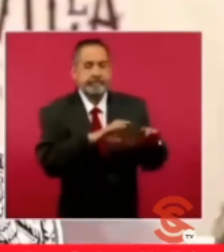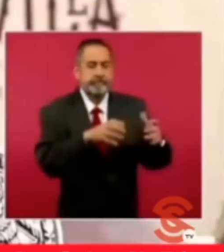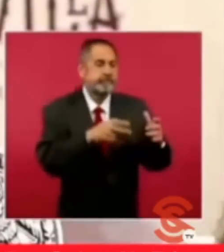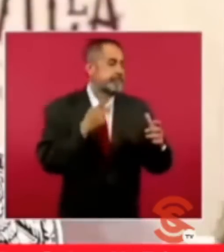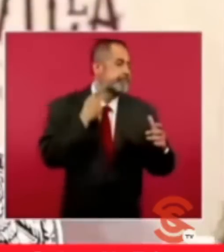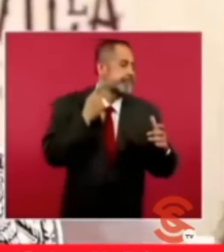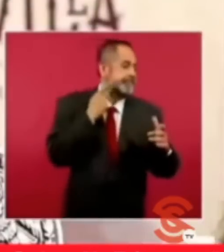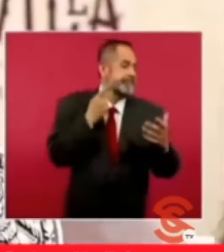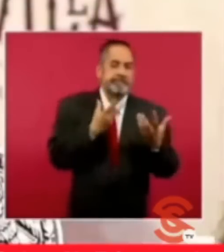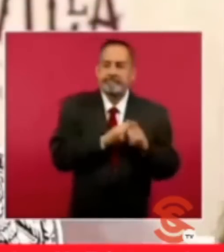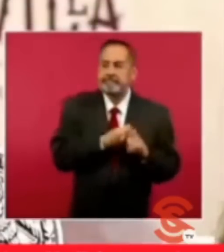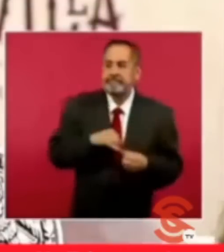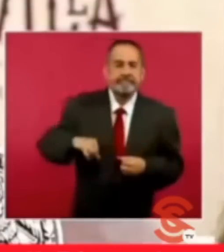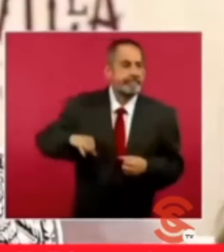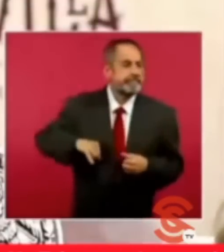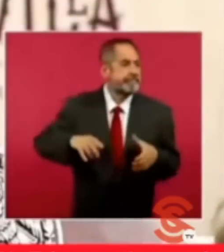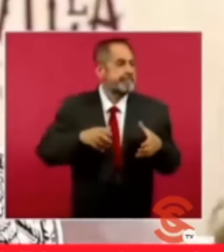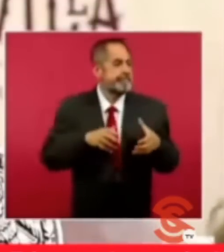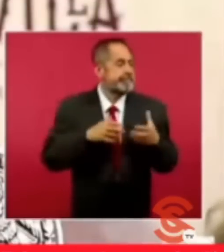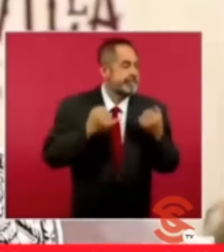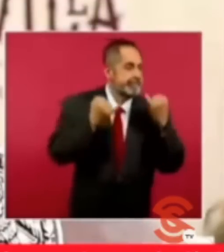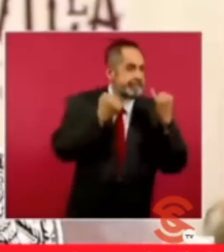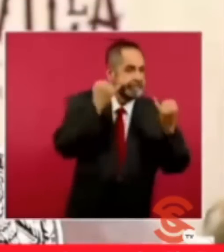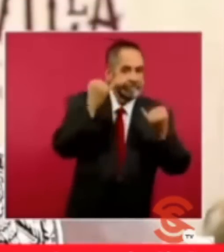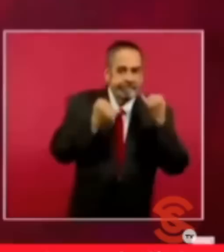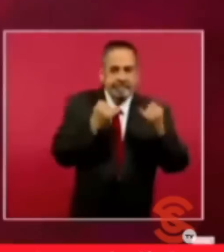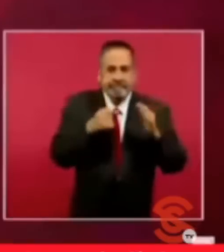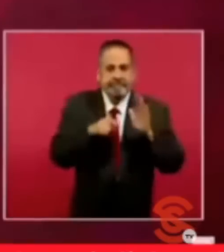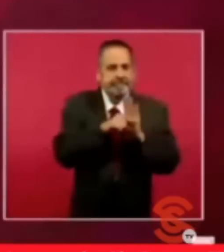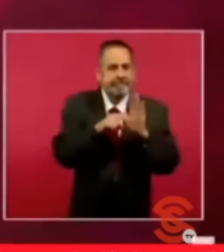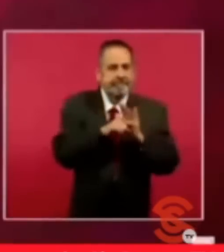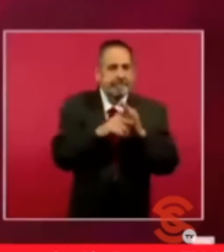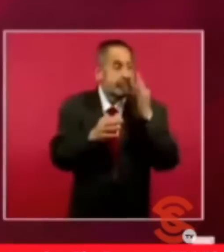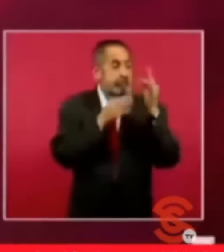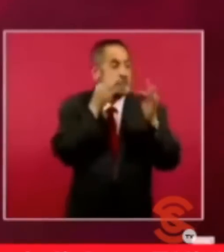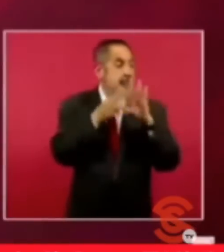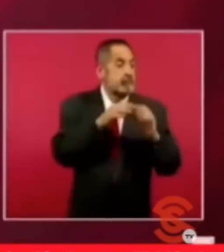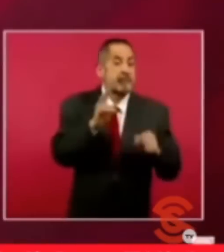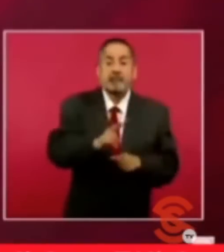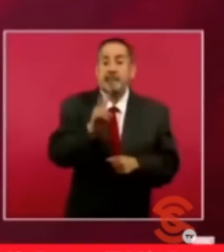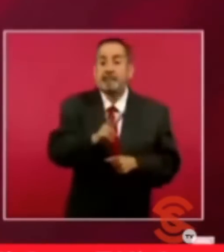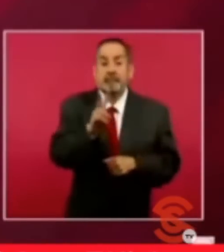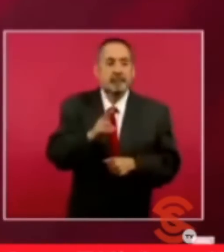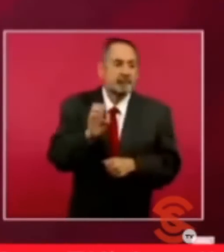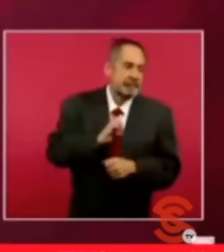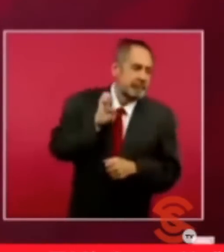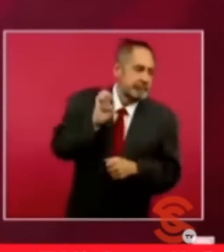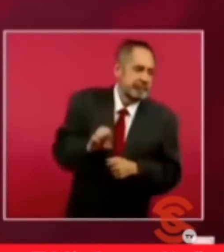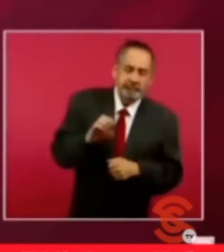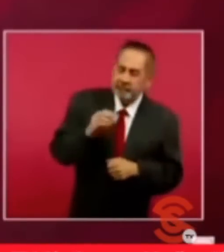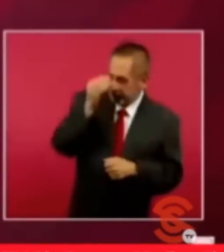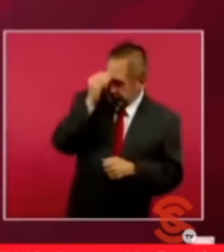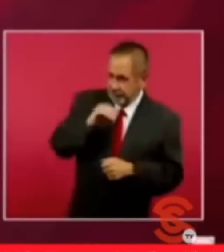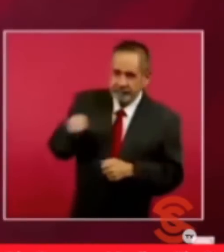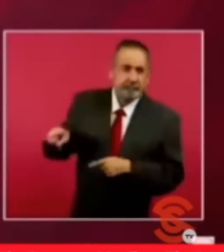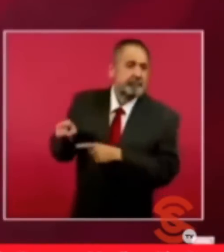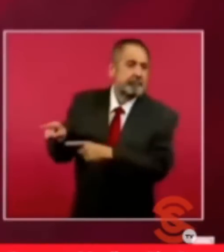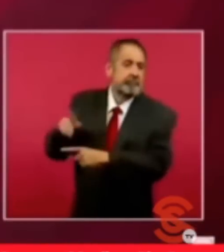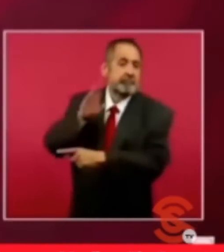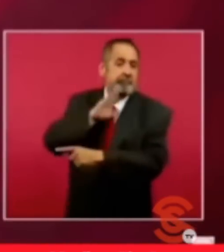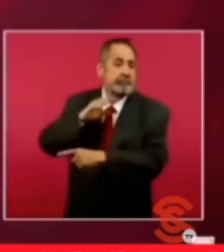evidentemente políticos, se llegue al nivel de una campaña de odio.